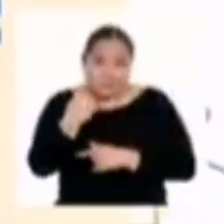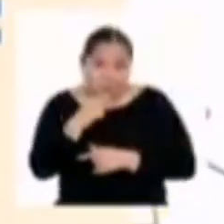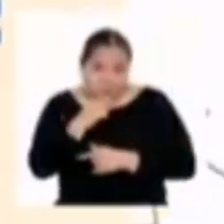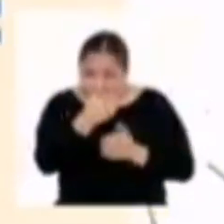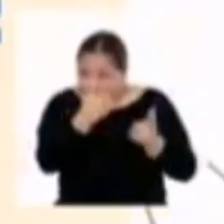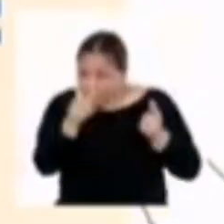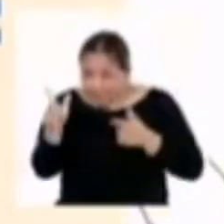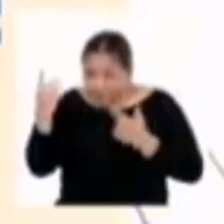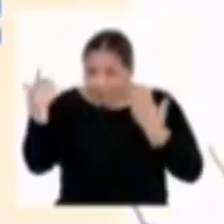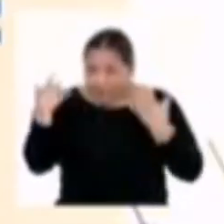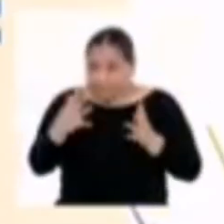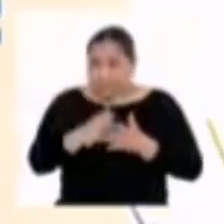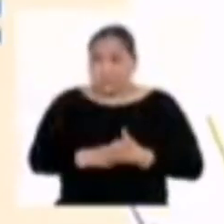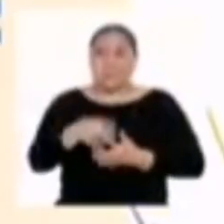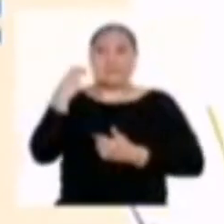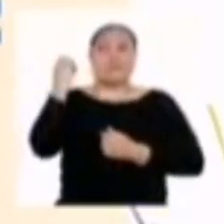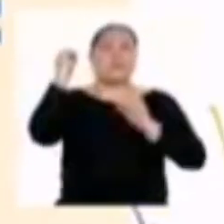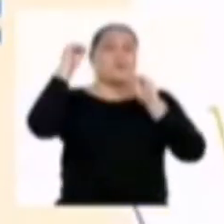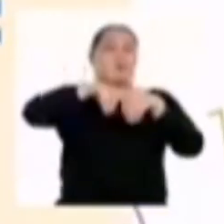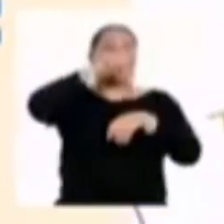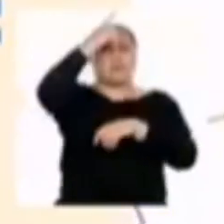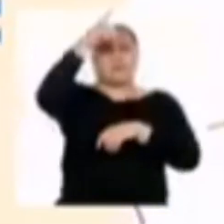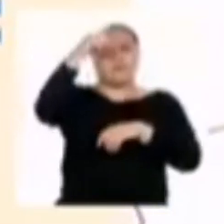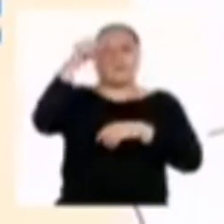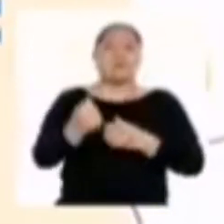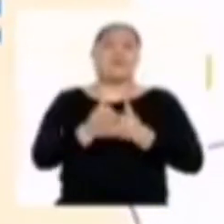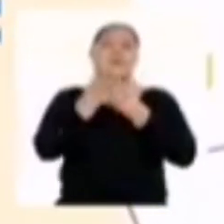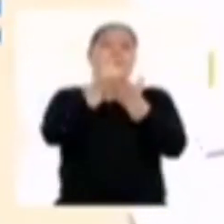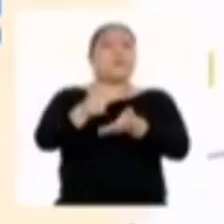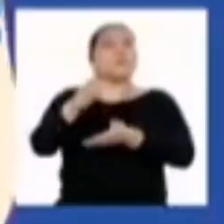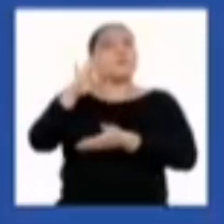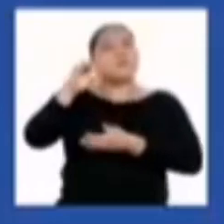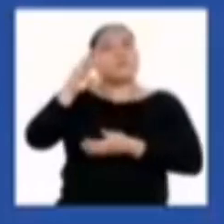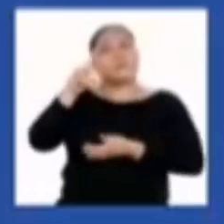tu liderazgo en favor de nuestra biodiversidad?